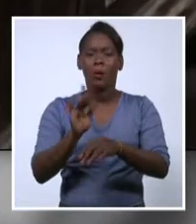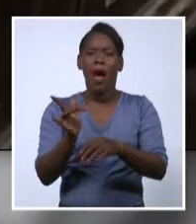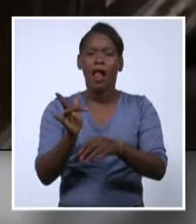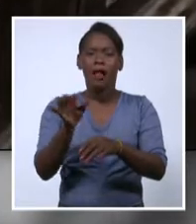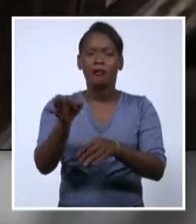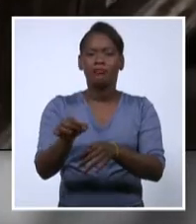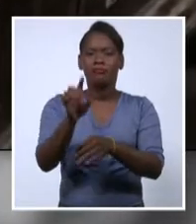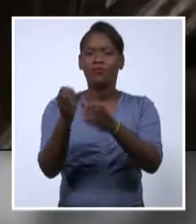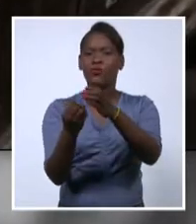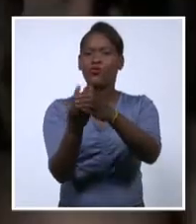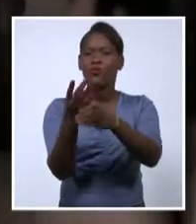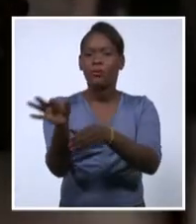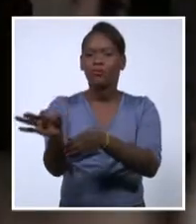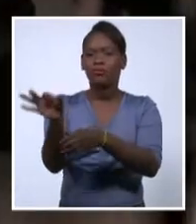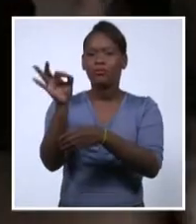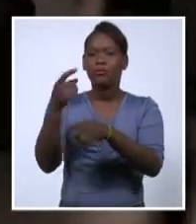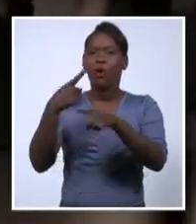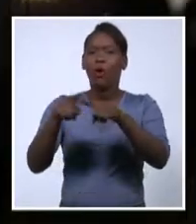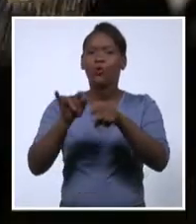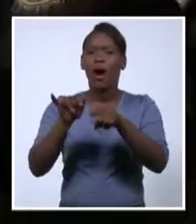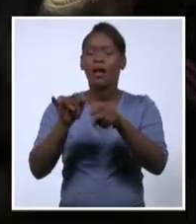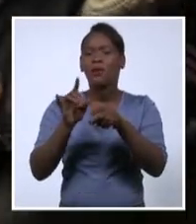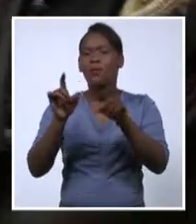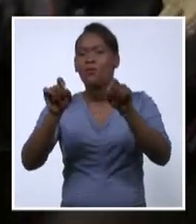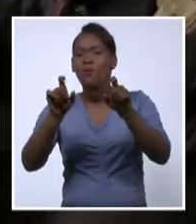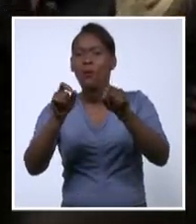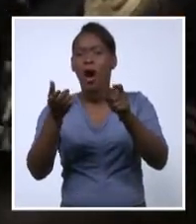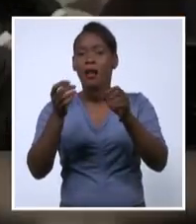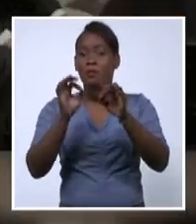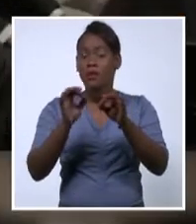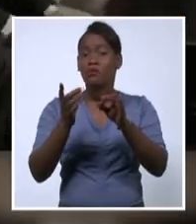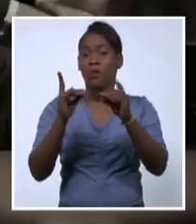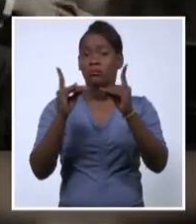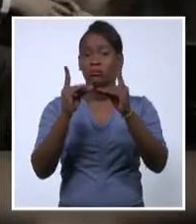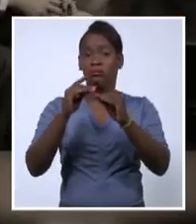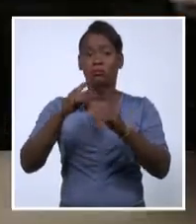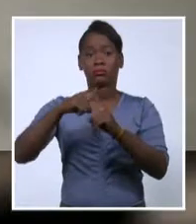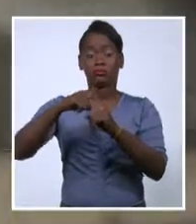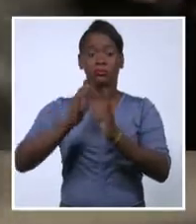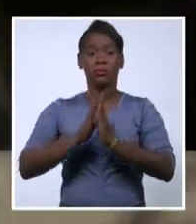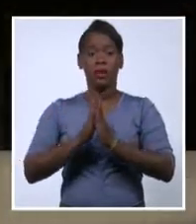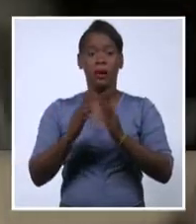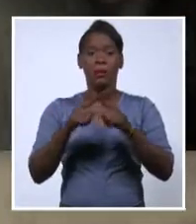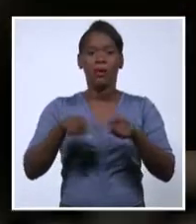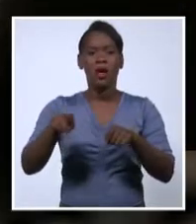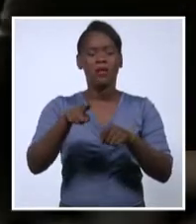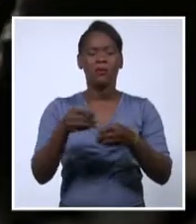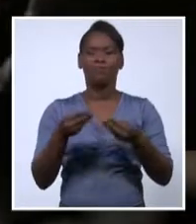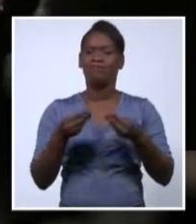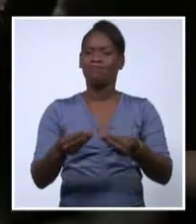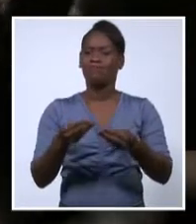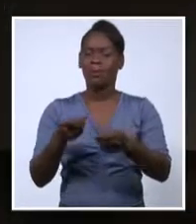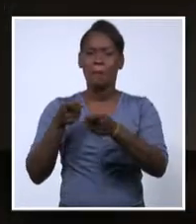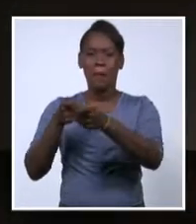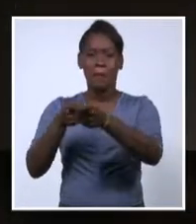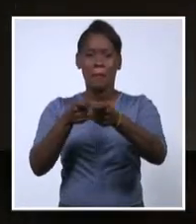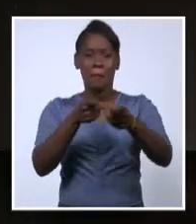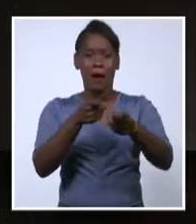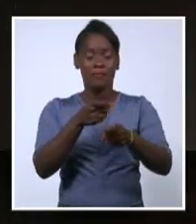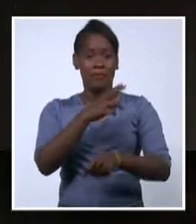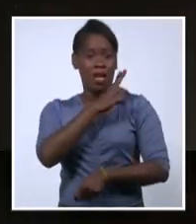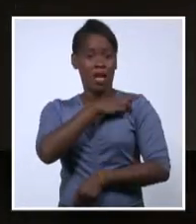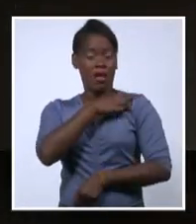que aprendan. Página triste de la historia, pueblo saliendo a las calles porque son solo niños. El capitán Capdevila rompiendo su espada, que alguien